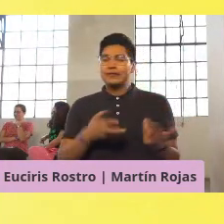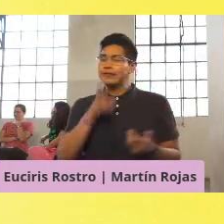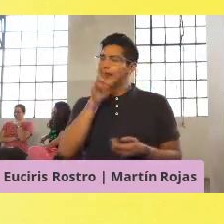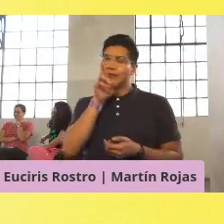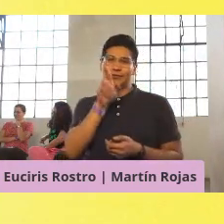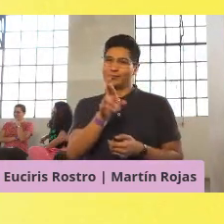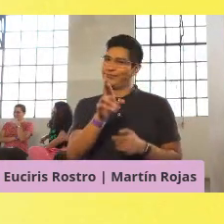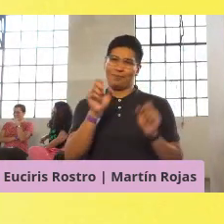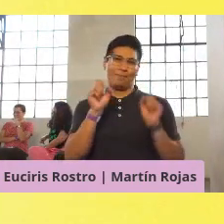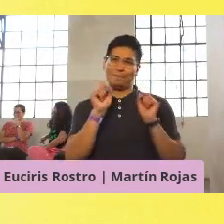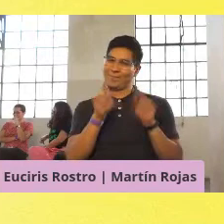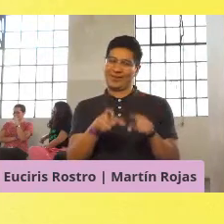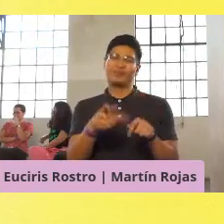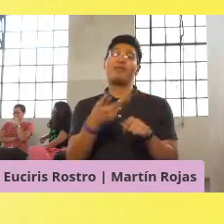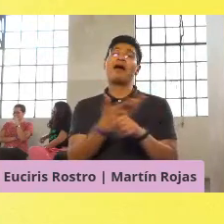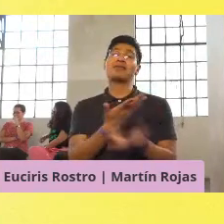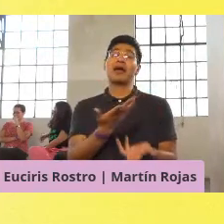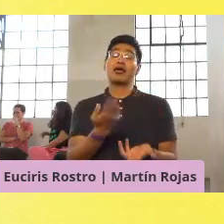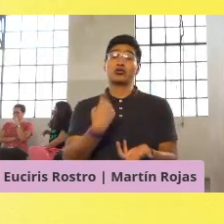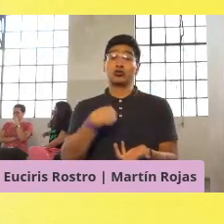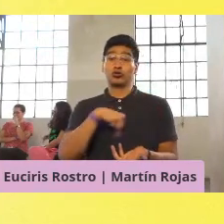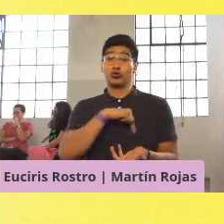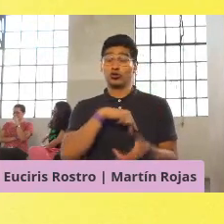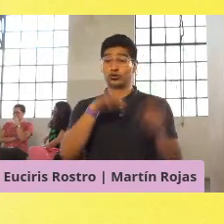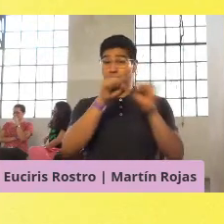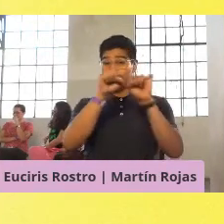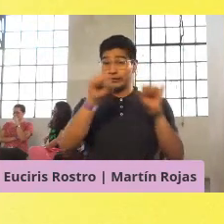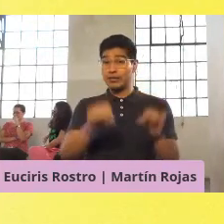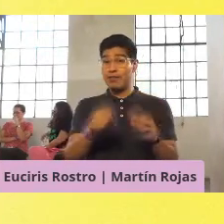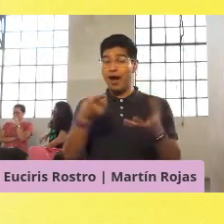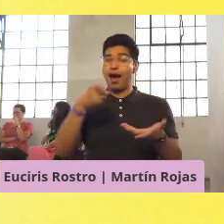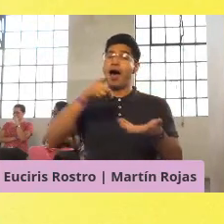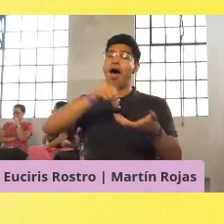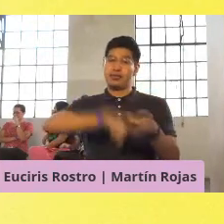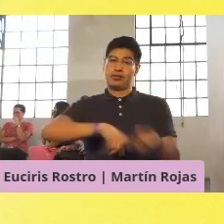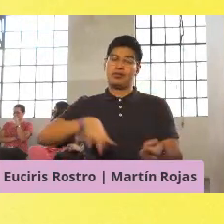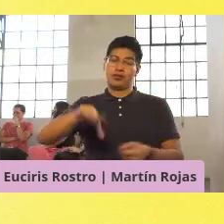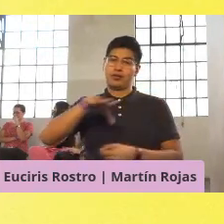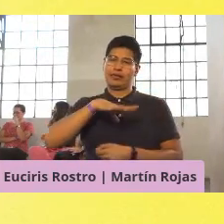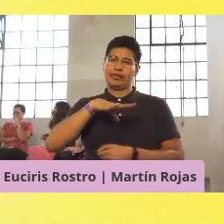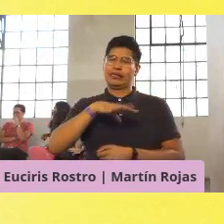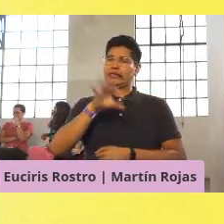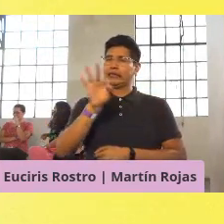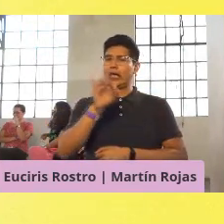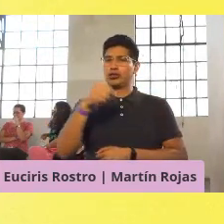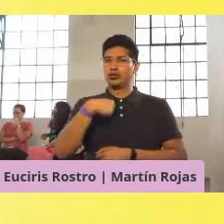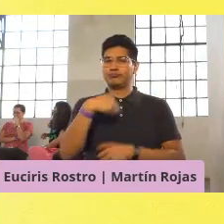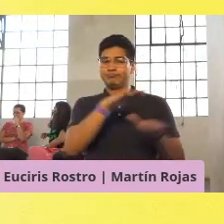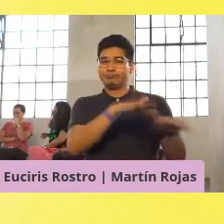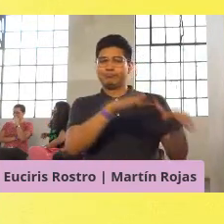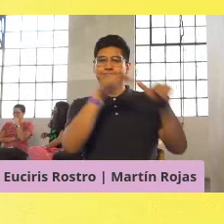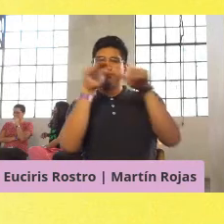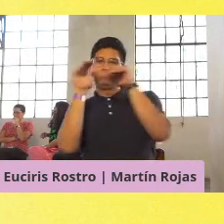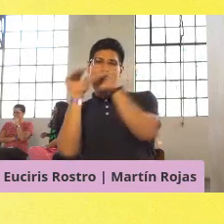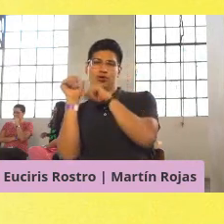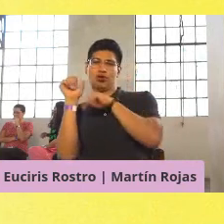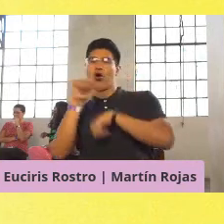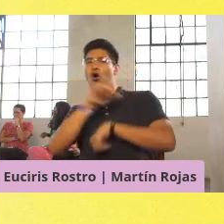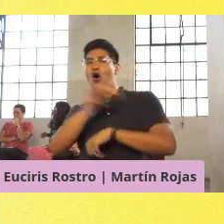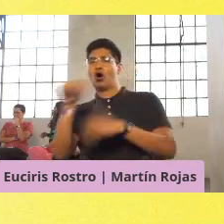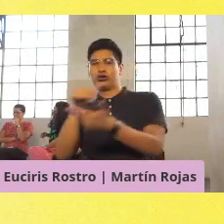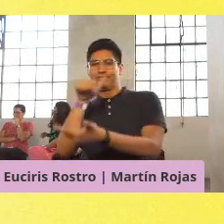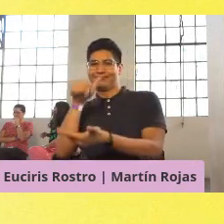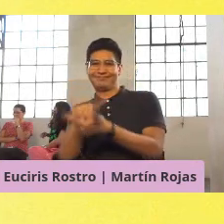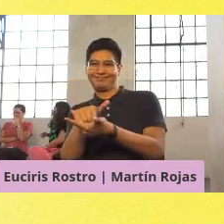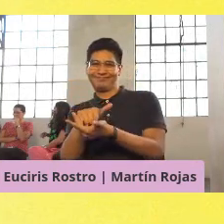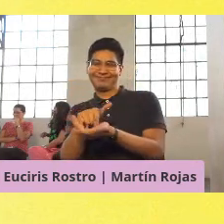respuesta, somos parte de un sistema, estamos inmersos en él, no puedes irte a, o sea, no puedes escapar por más que quieras, o para ello